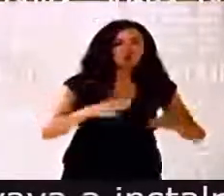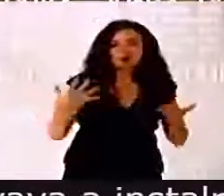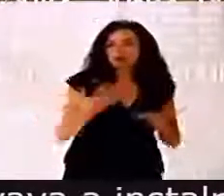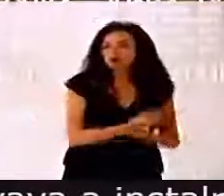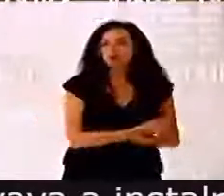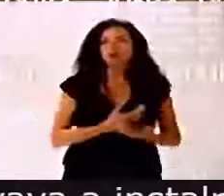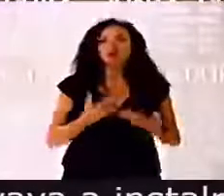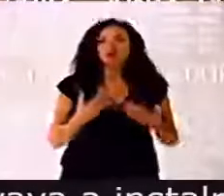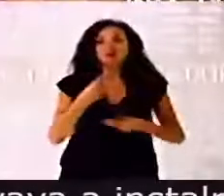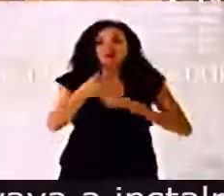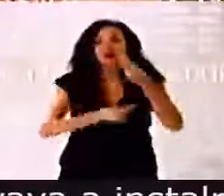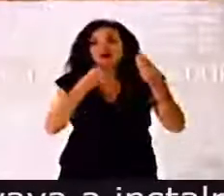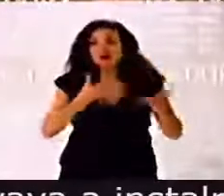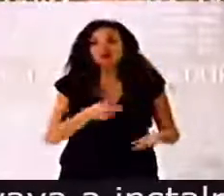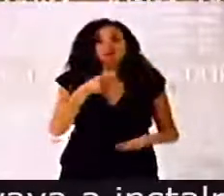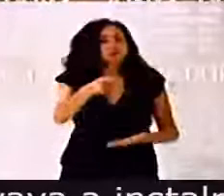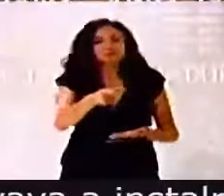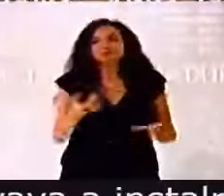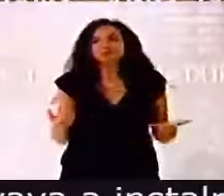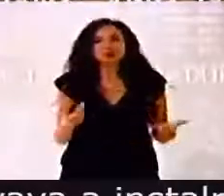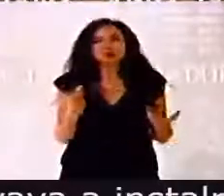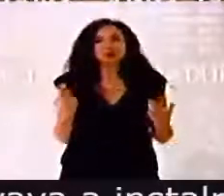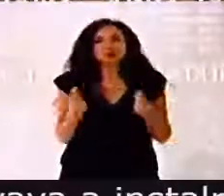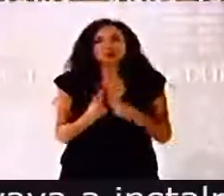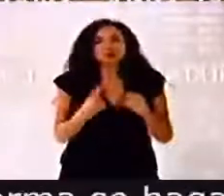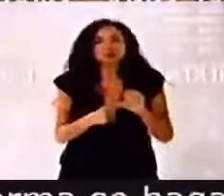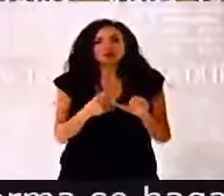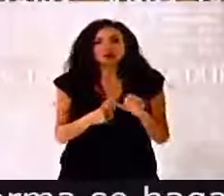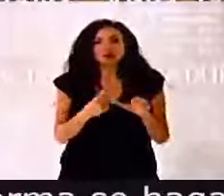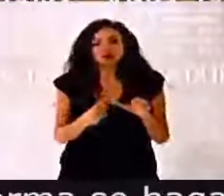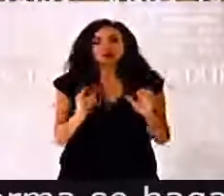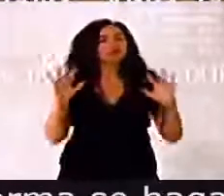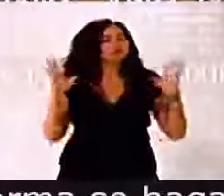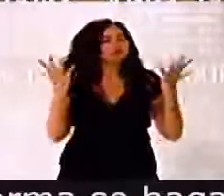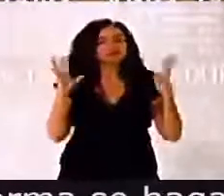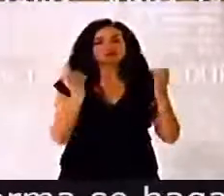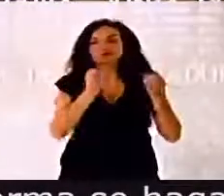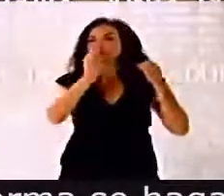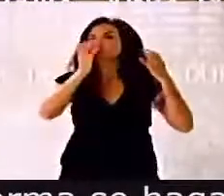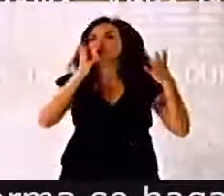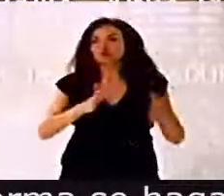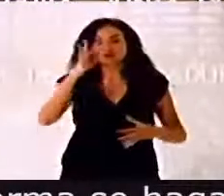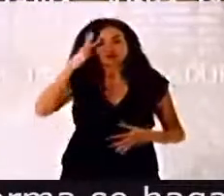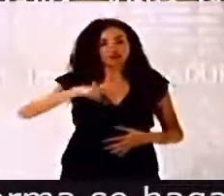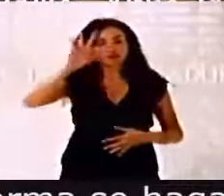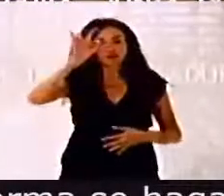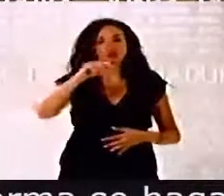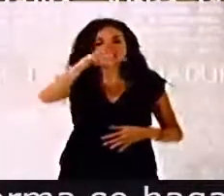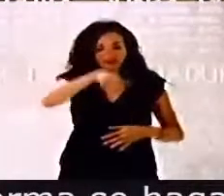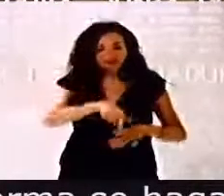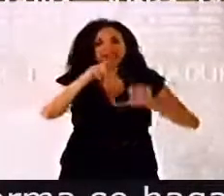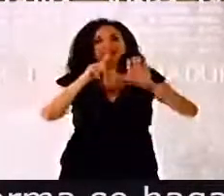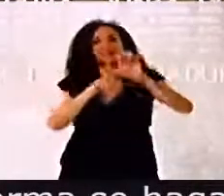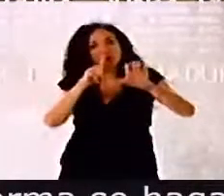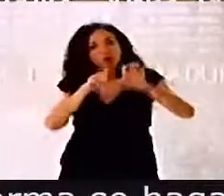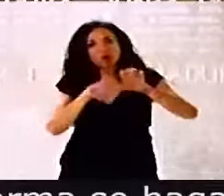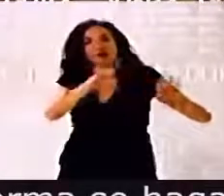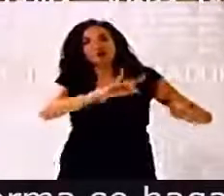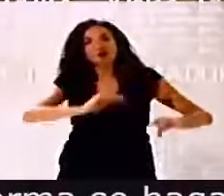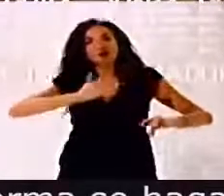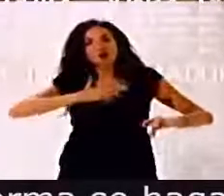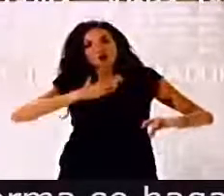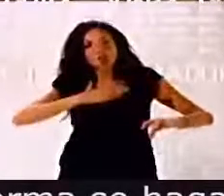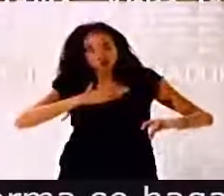donde se haga bien. Ahí la Junta de Extremadura va a aplaudir la decisión de que en nuestra región pues cada vez